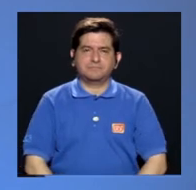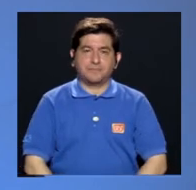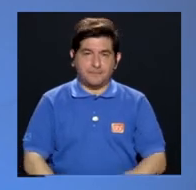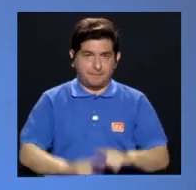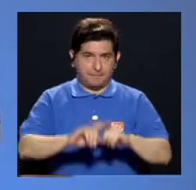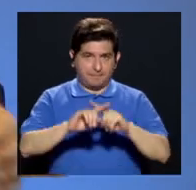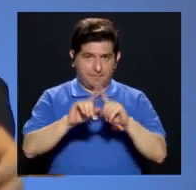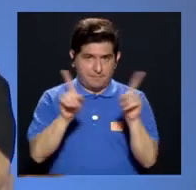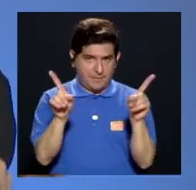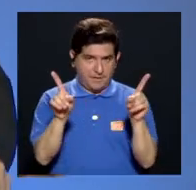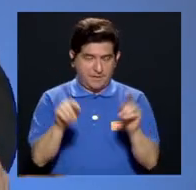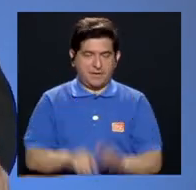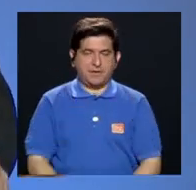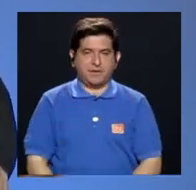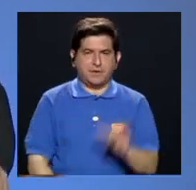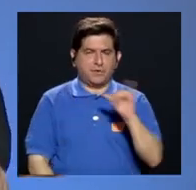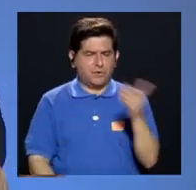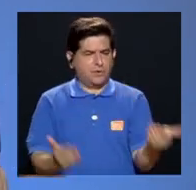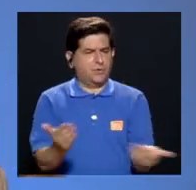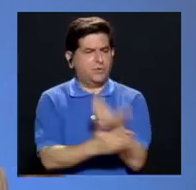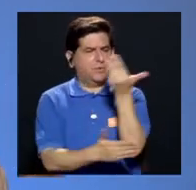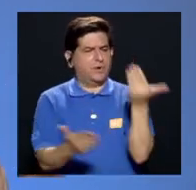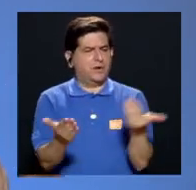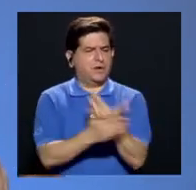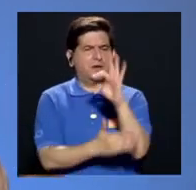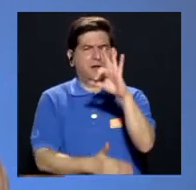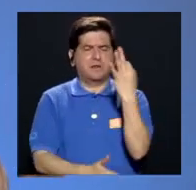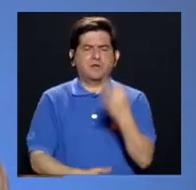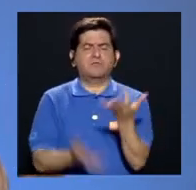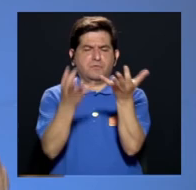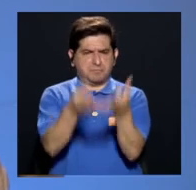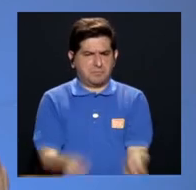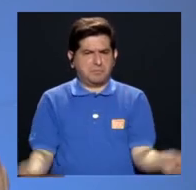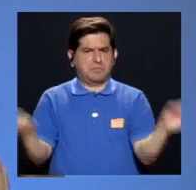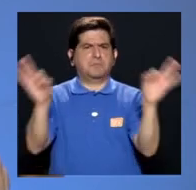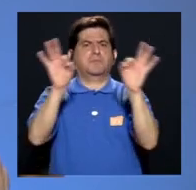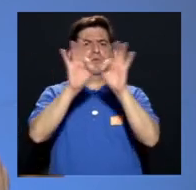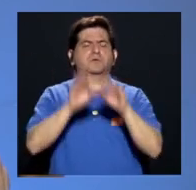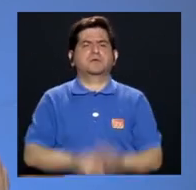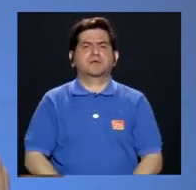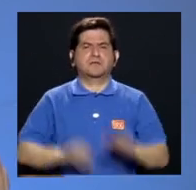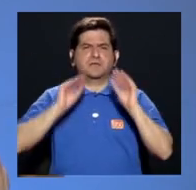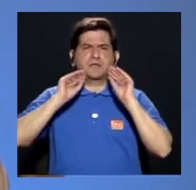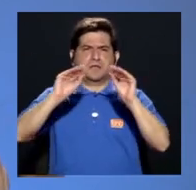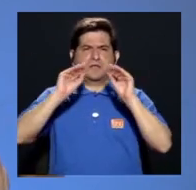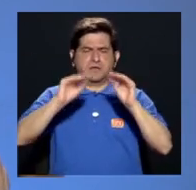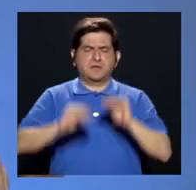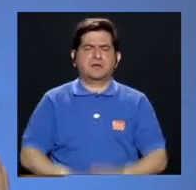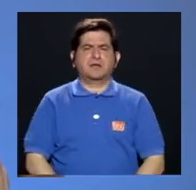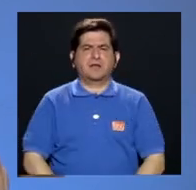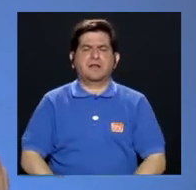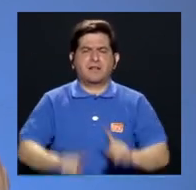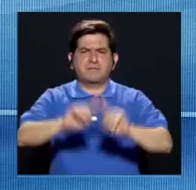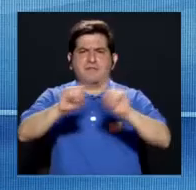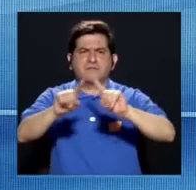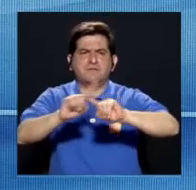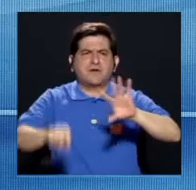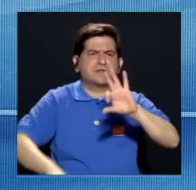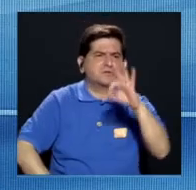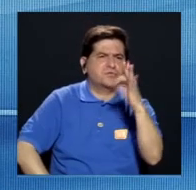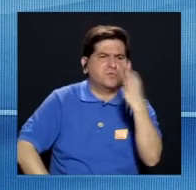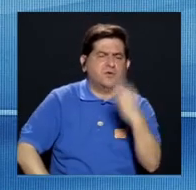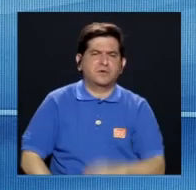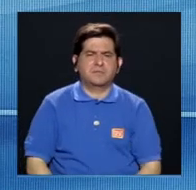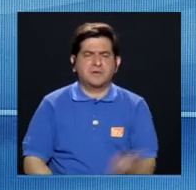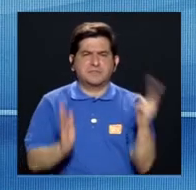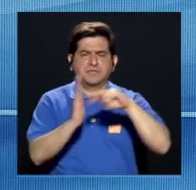Pero también hemos innovado de una manera sustantiva con la docencia multiversa. En el